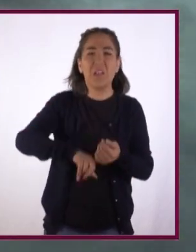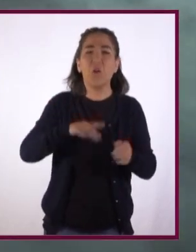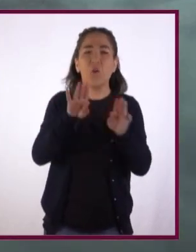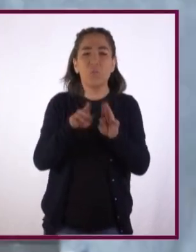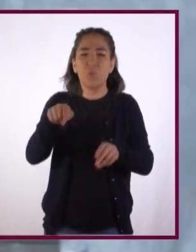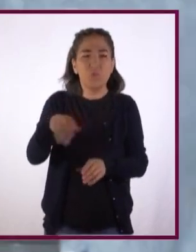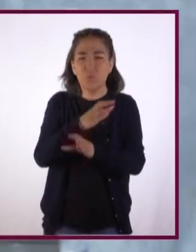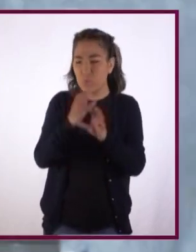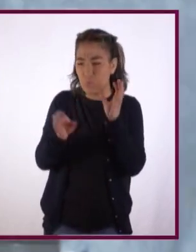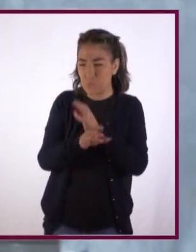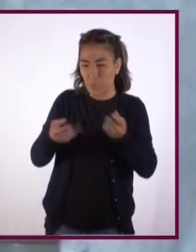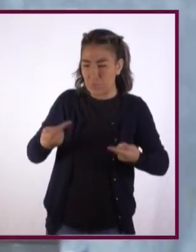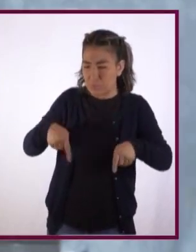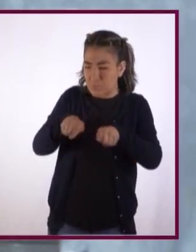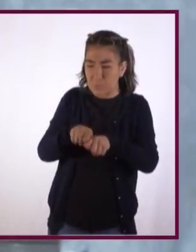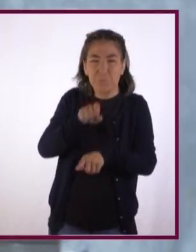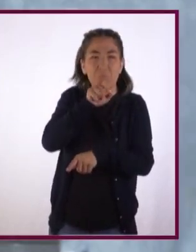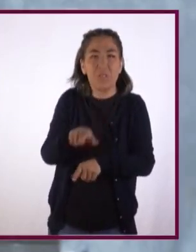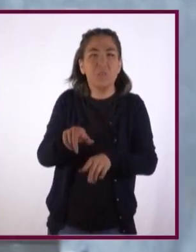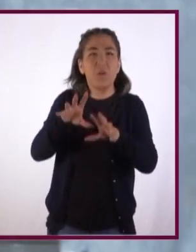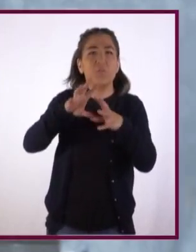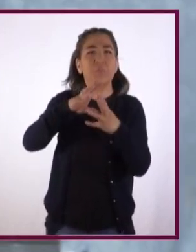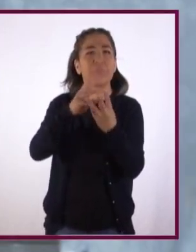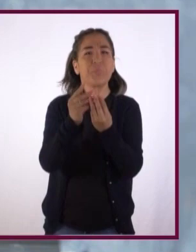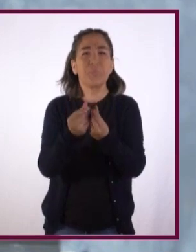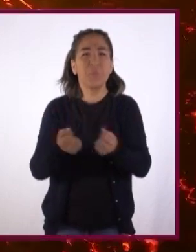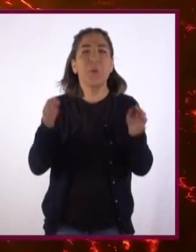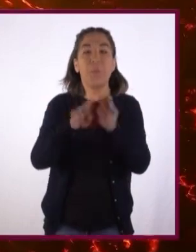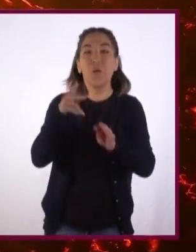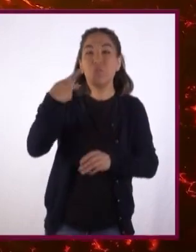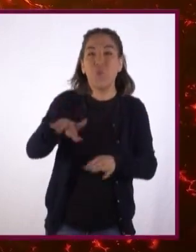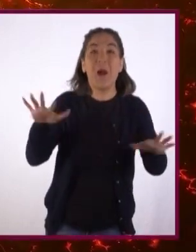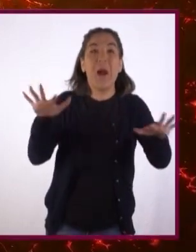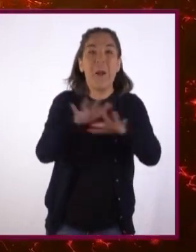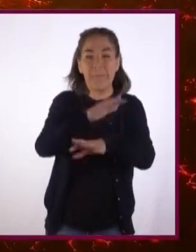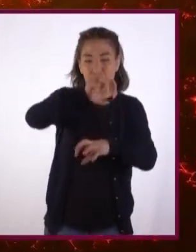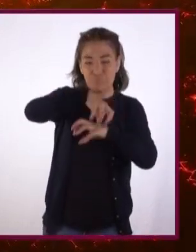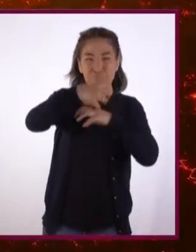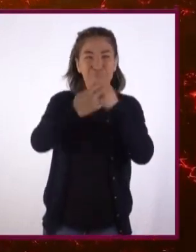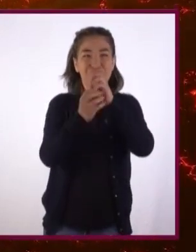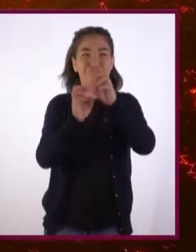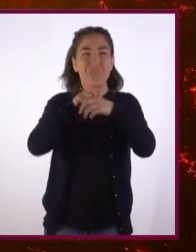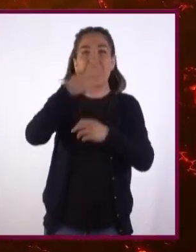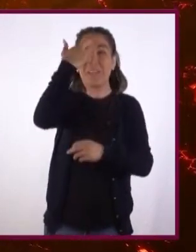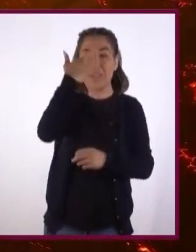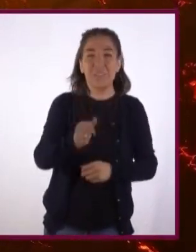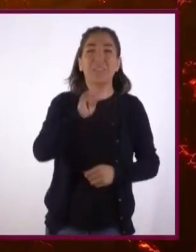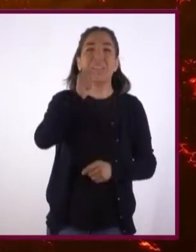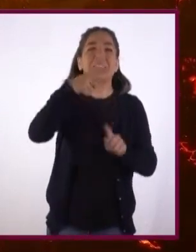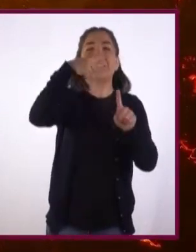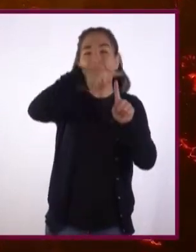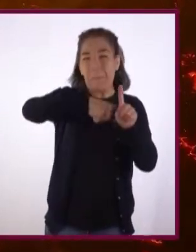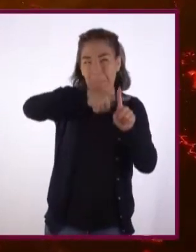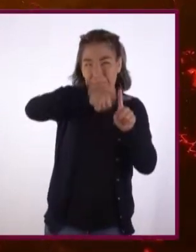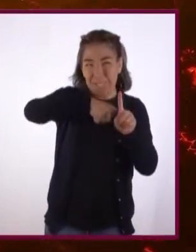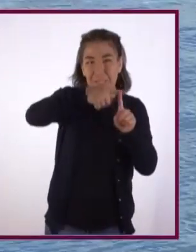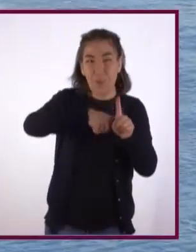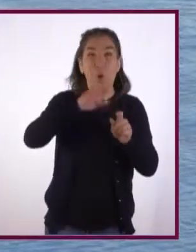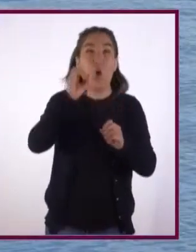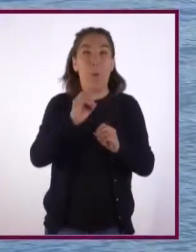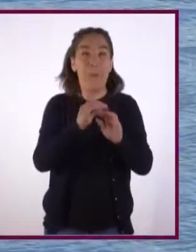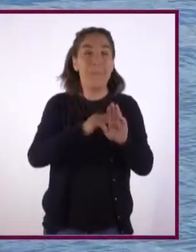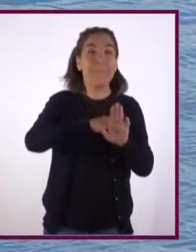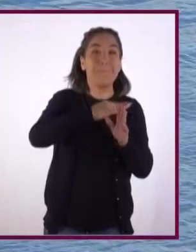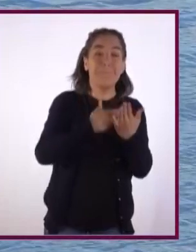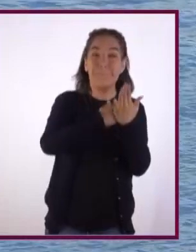de la materia depende del grado del movimiento de sus partículas, por lo que sus cambios se producen por factores como la temperatura. Con